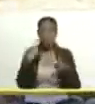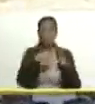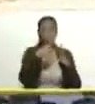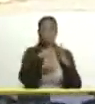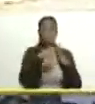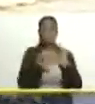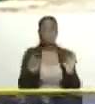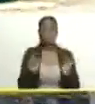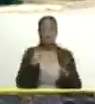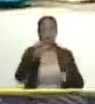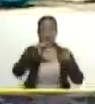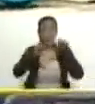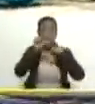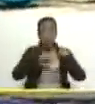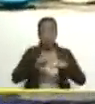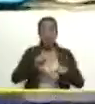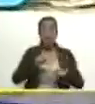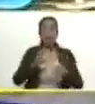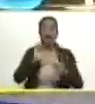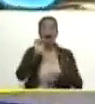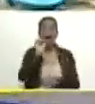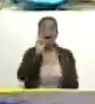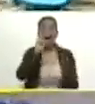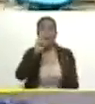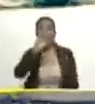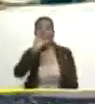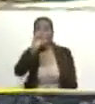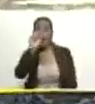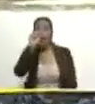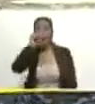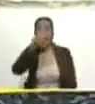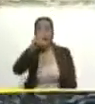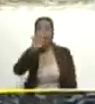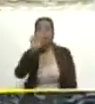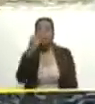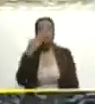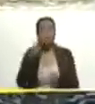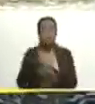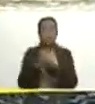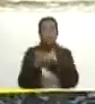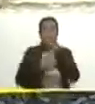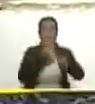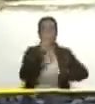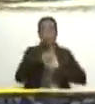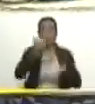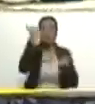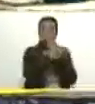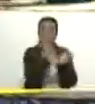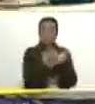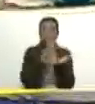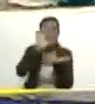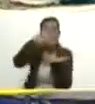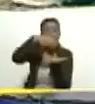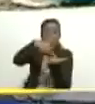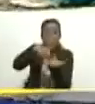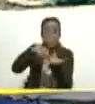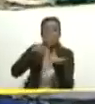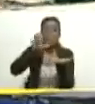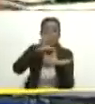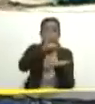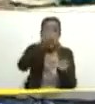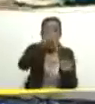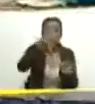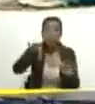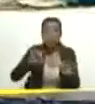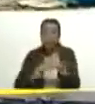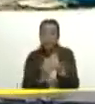la asociación de APROCANDE. Se empieza a hacer la, se verifica la semilla, se hacen los viveros, de